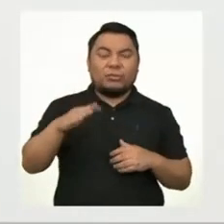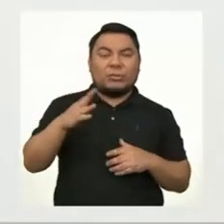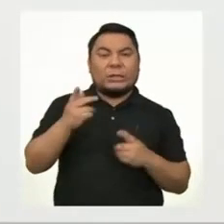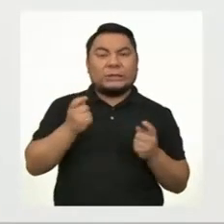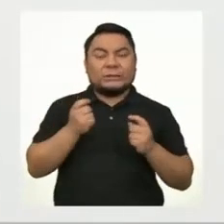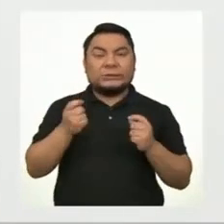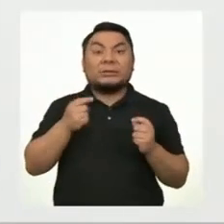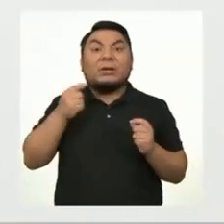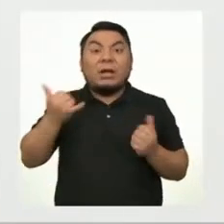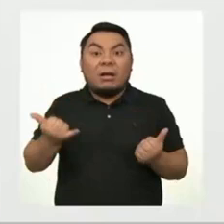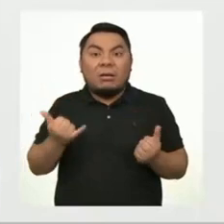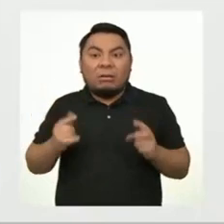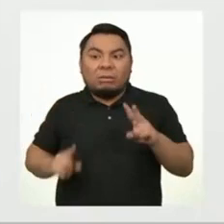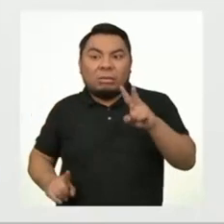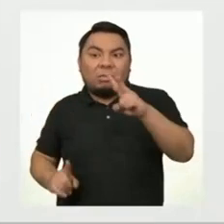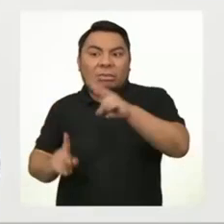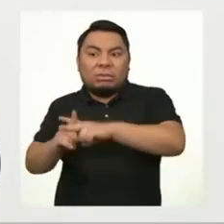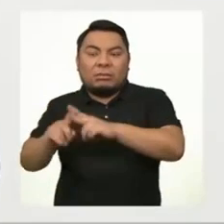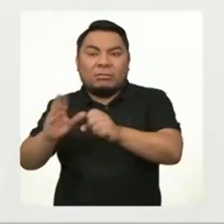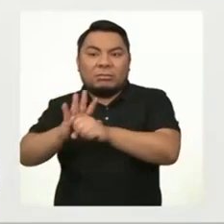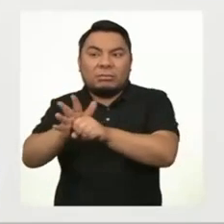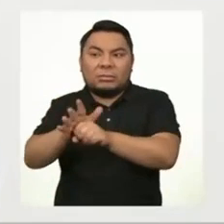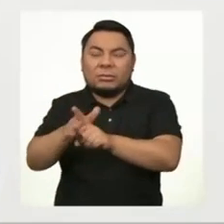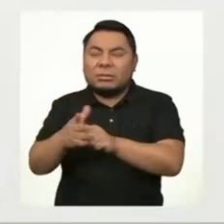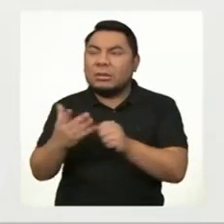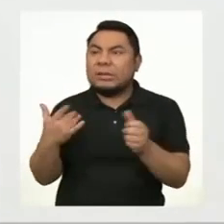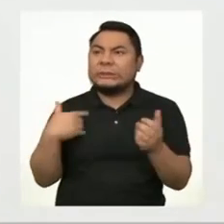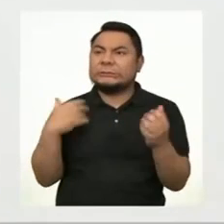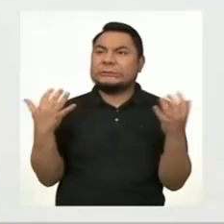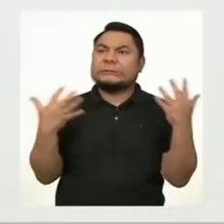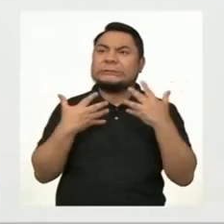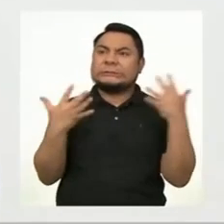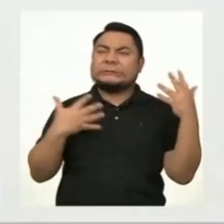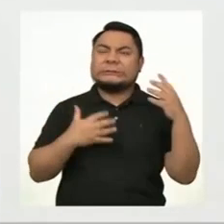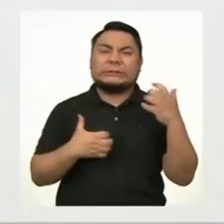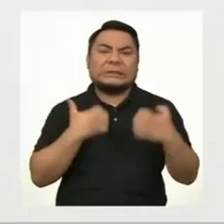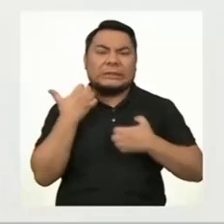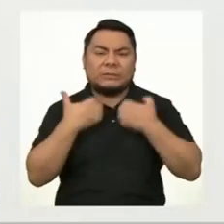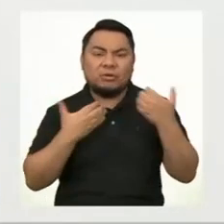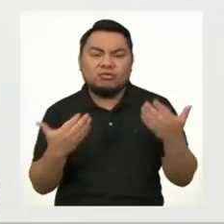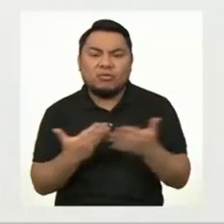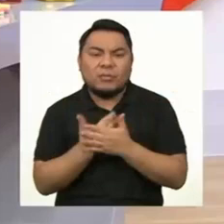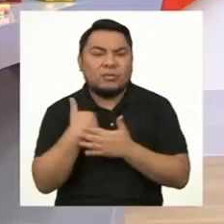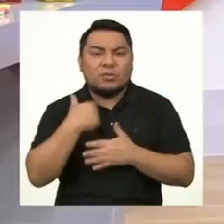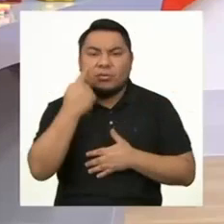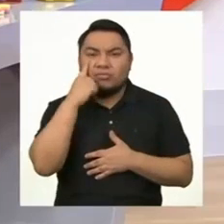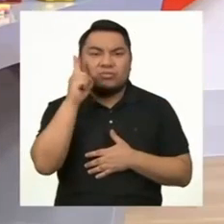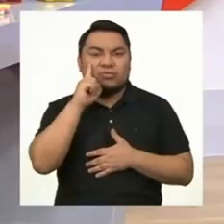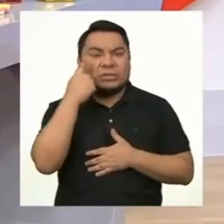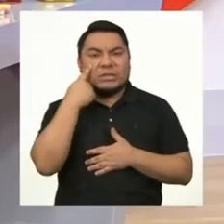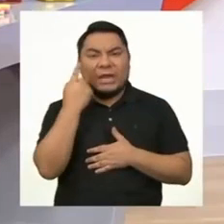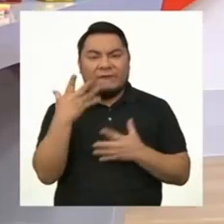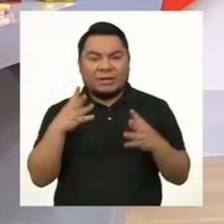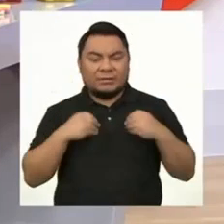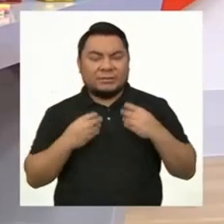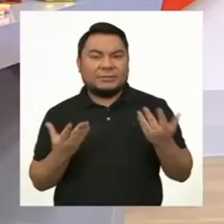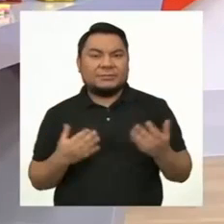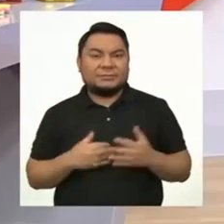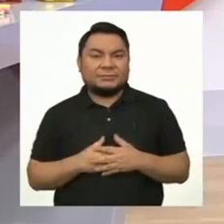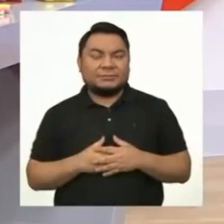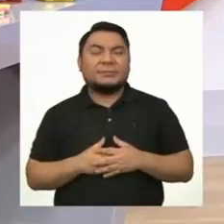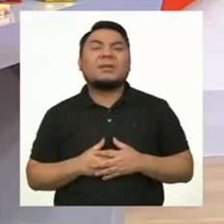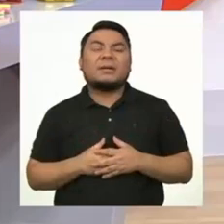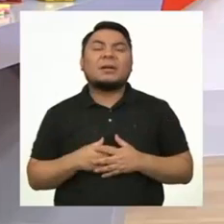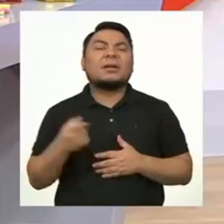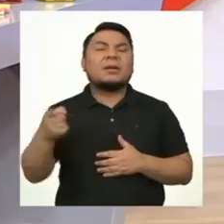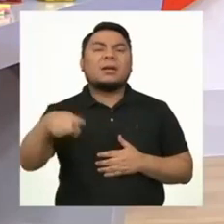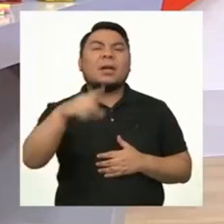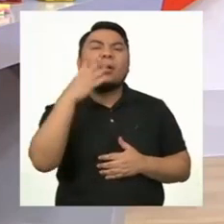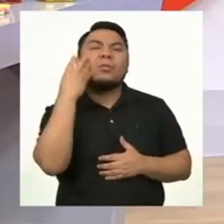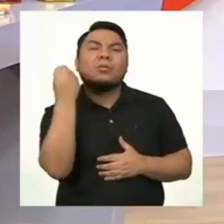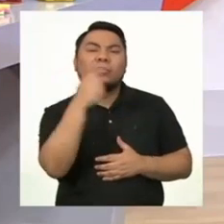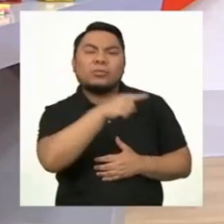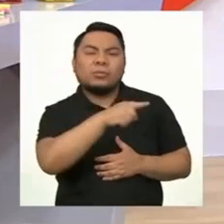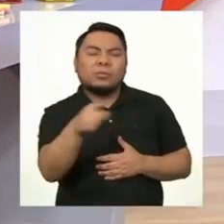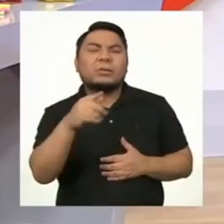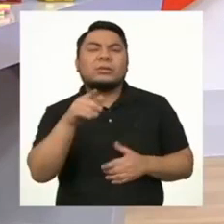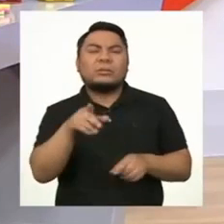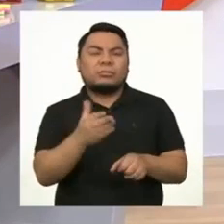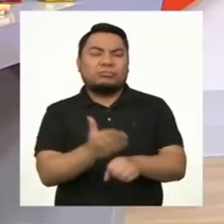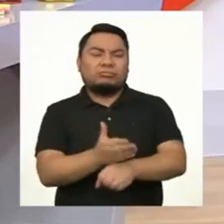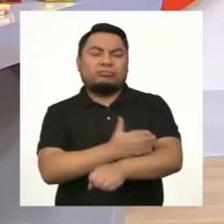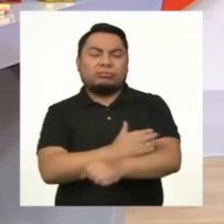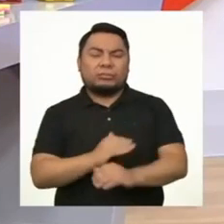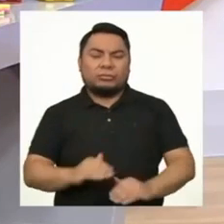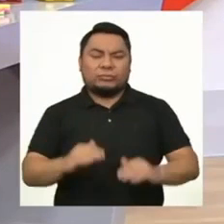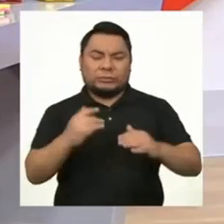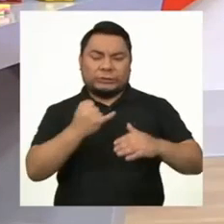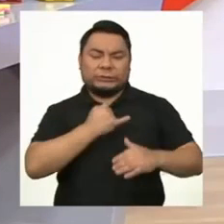ahora se están enfrentando a emociones nuevas que no saben reconocer. Y en el caso de las y los adolescentes que también están construyendo